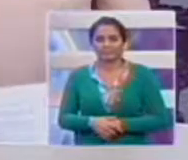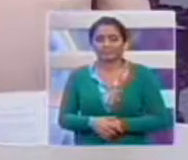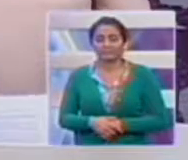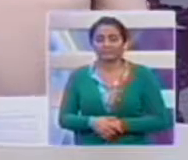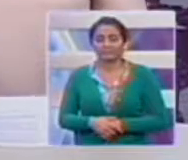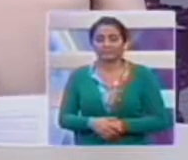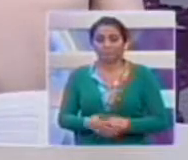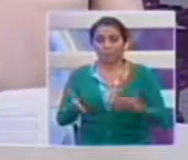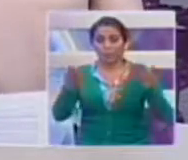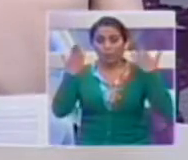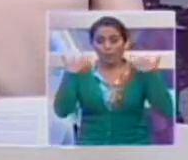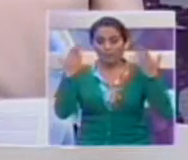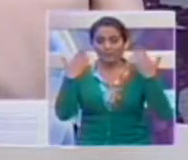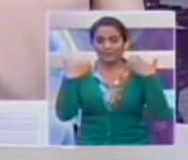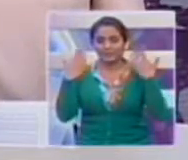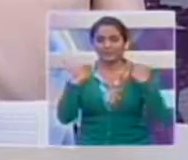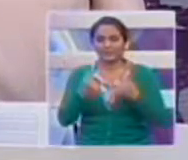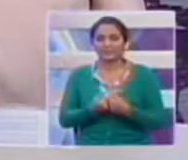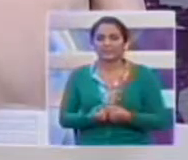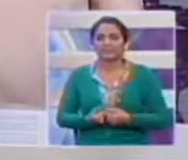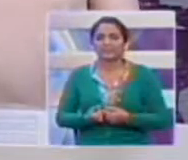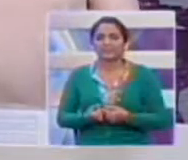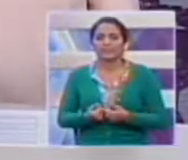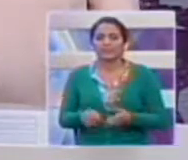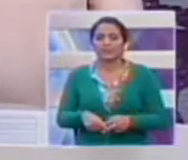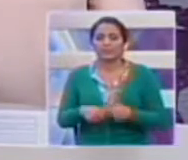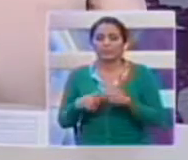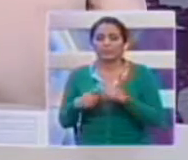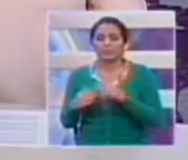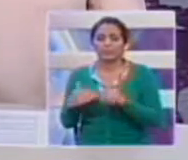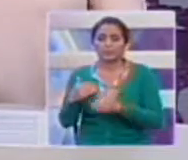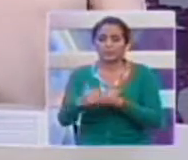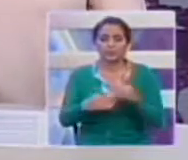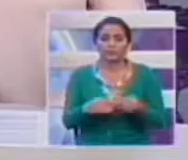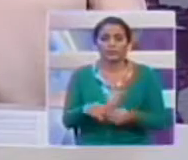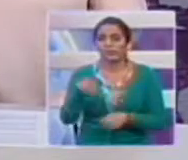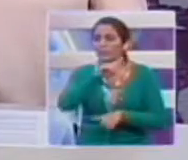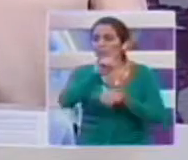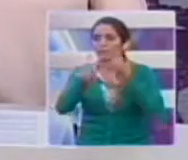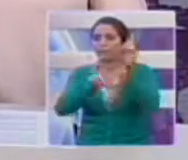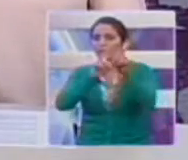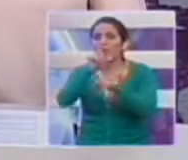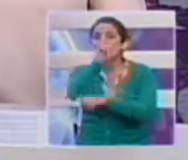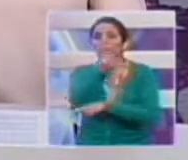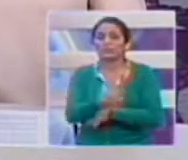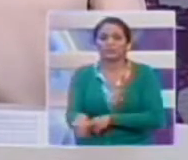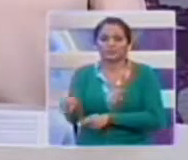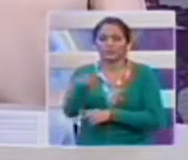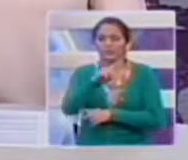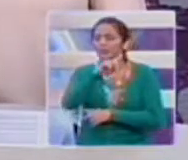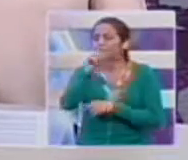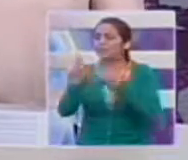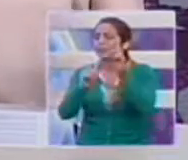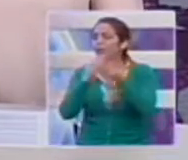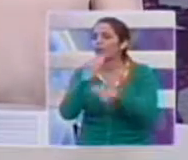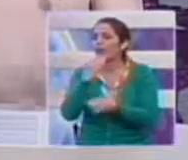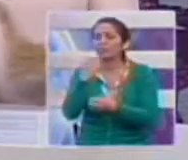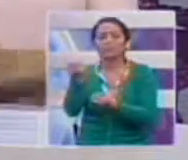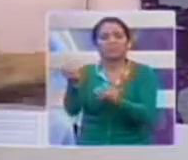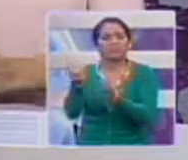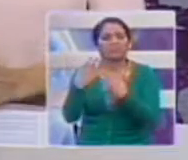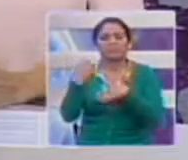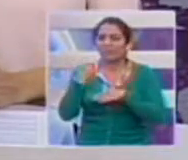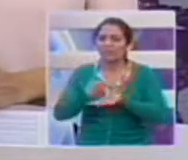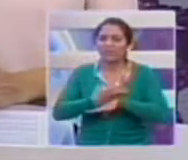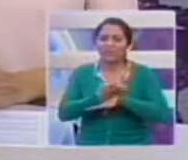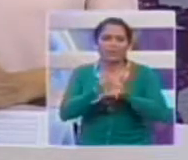En Guayaquil fue presentado el proceso de consultas ciudadanas con el propósito de recopilar ideas, sugerencias y opiniones para mejorar los